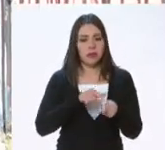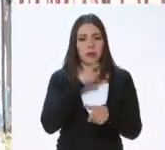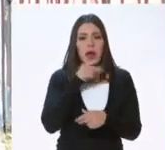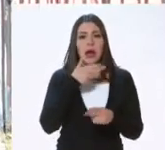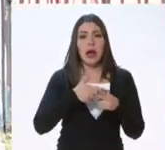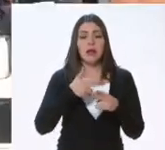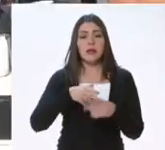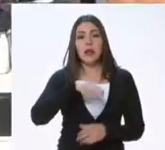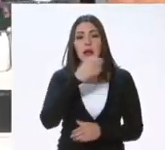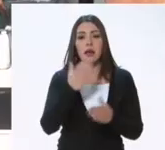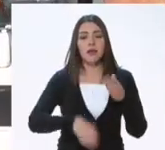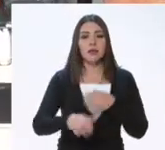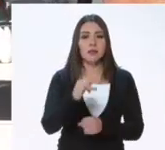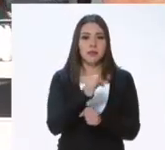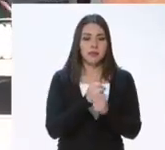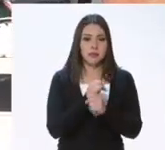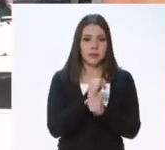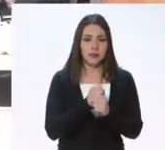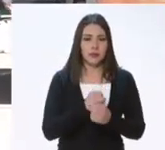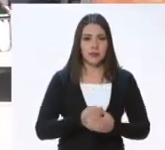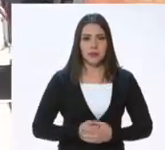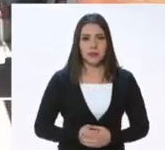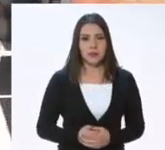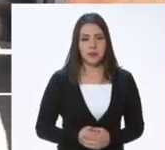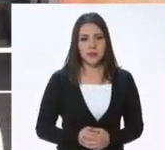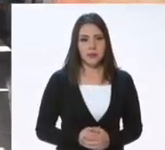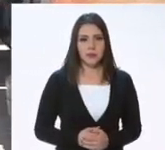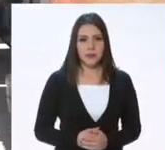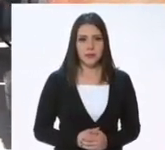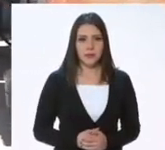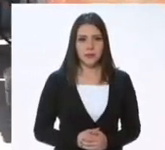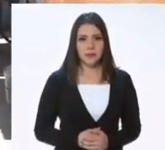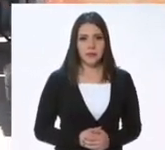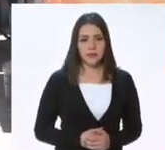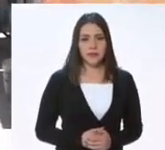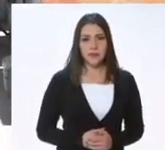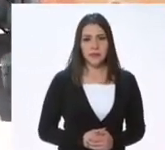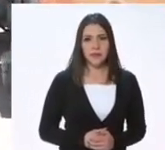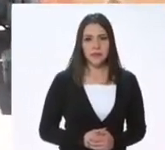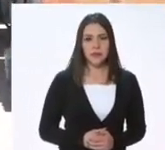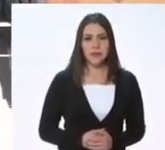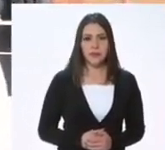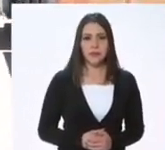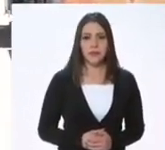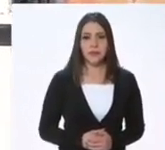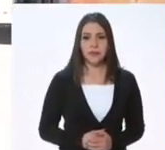investigación. En las imágenes, Joel Arias, Saray Mariscal, 21 Noticias.